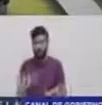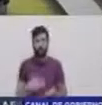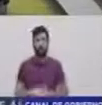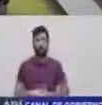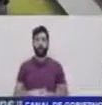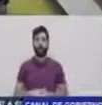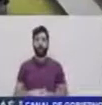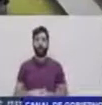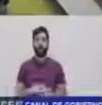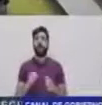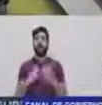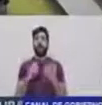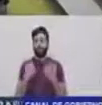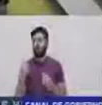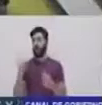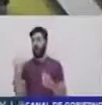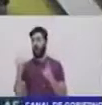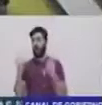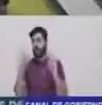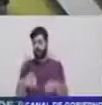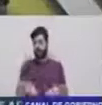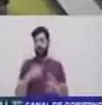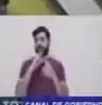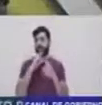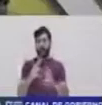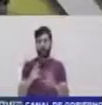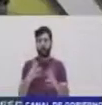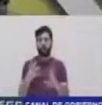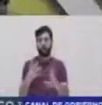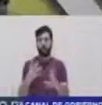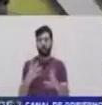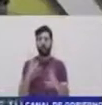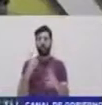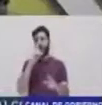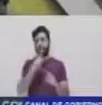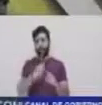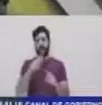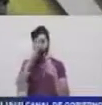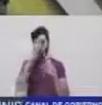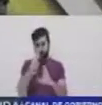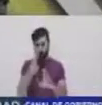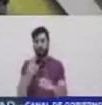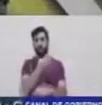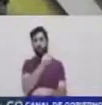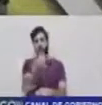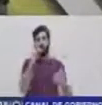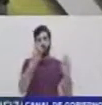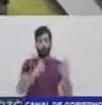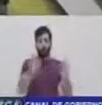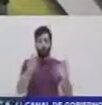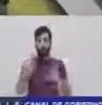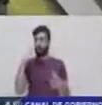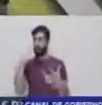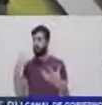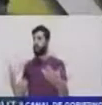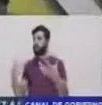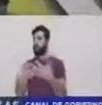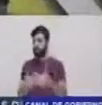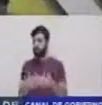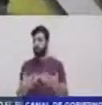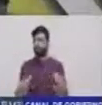obteniendo, ¿verdad? Entonces ahí ya viene el respeto a la privacidad de las otras personas. Eso es tener una